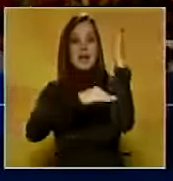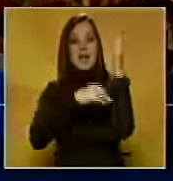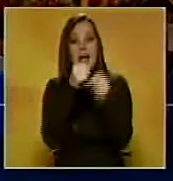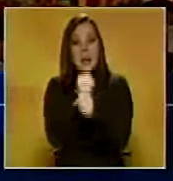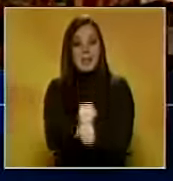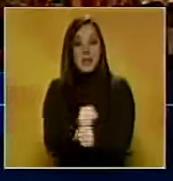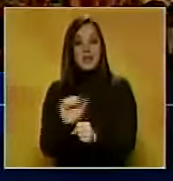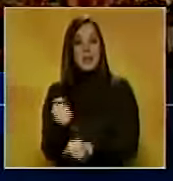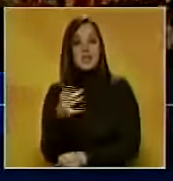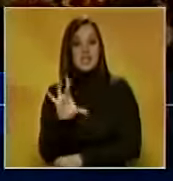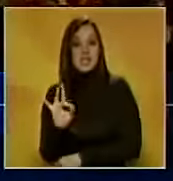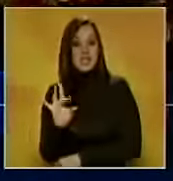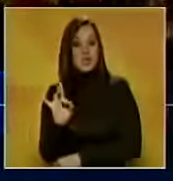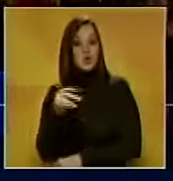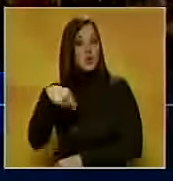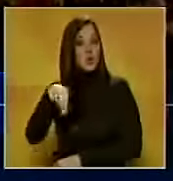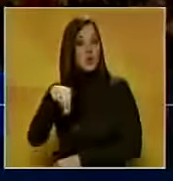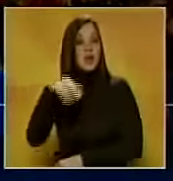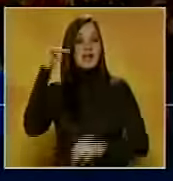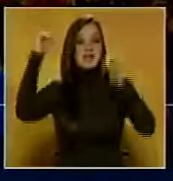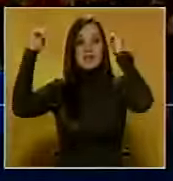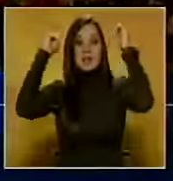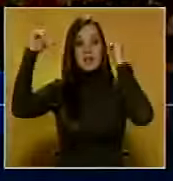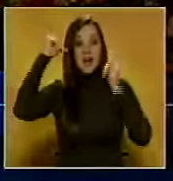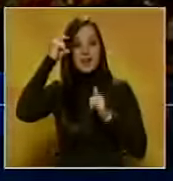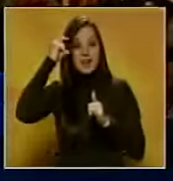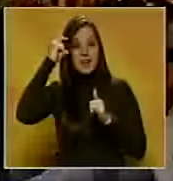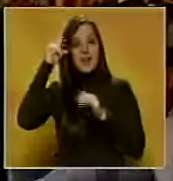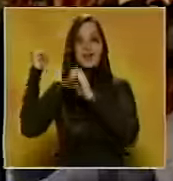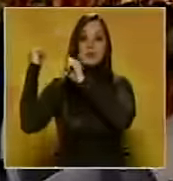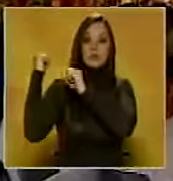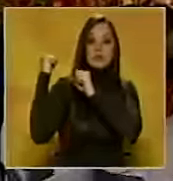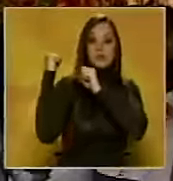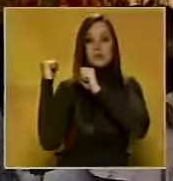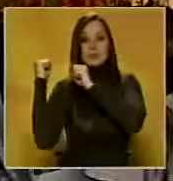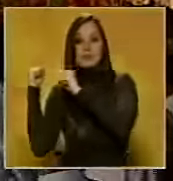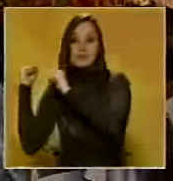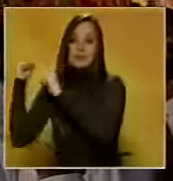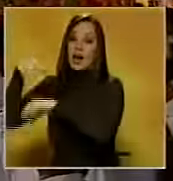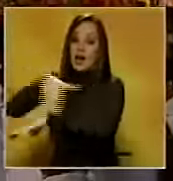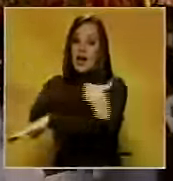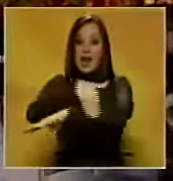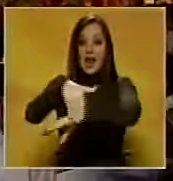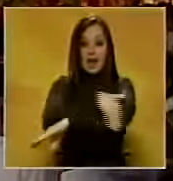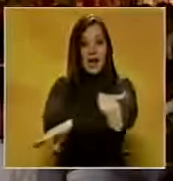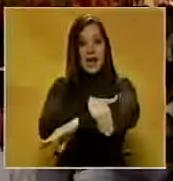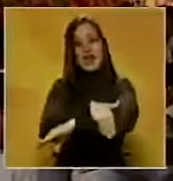de noviembre para celebrar su día, en el que la llevarán en procesión recorriendo las calles del Saladillo.